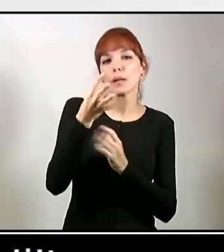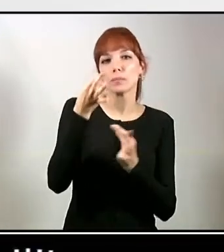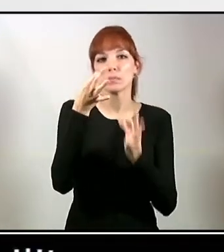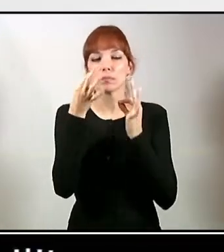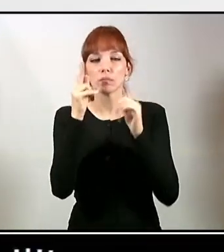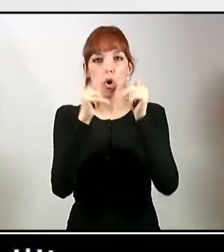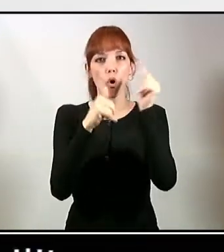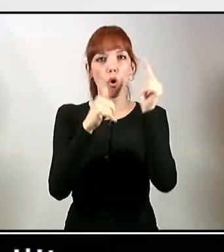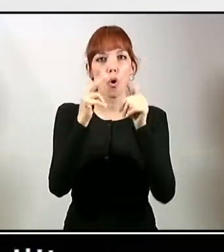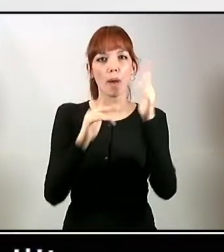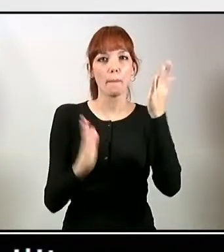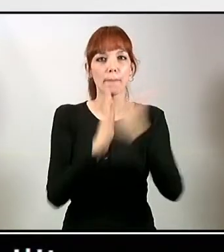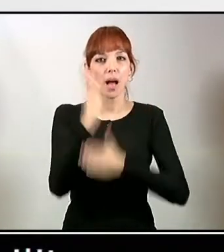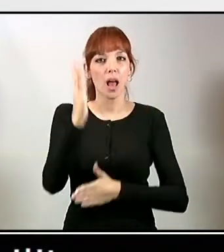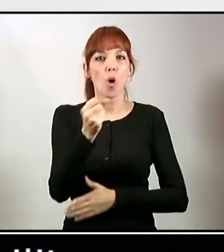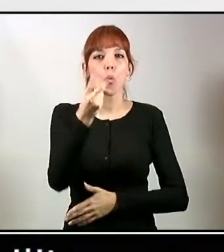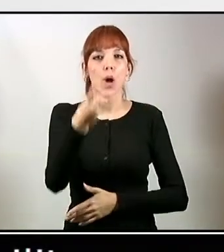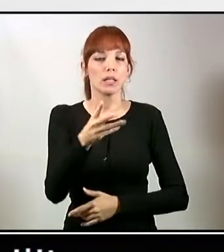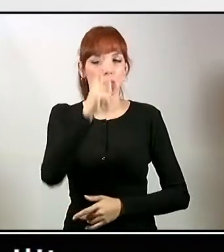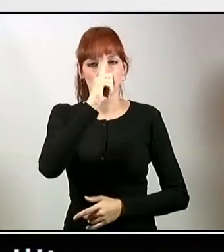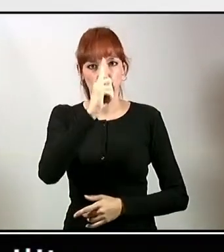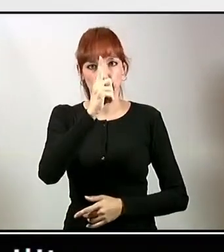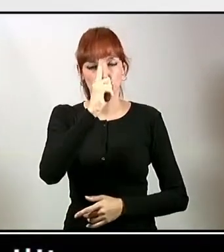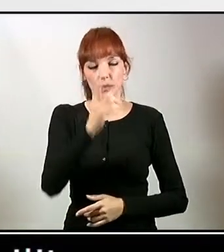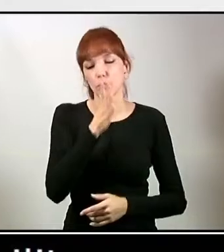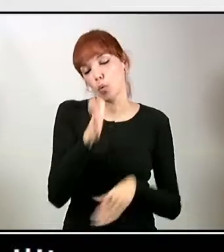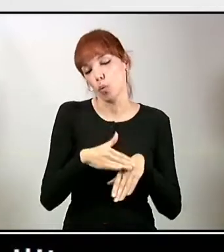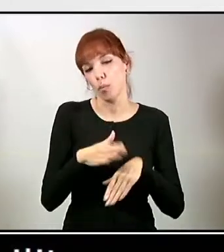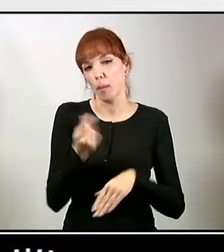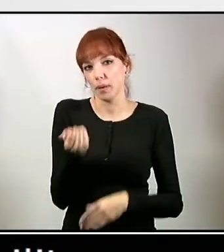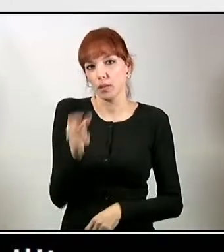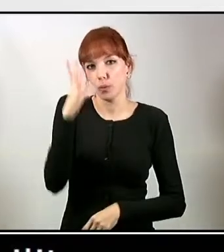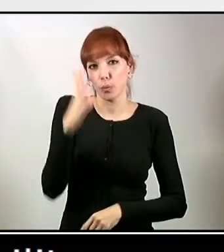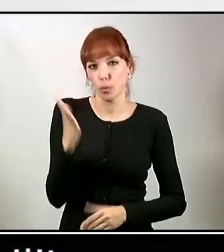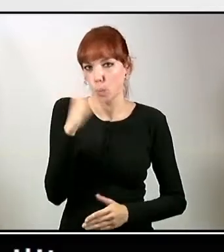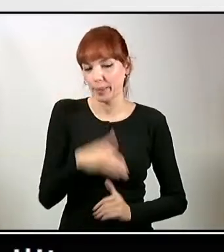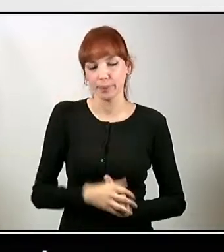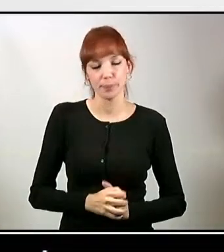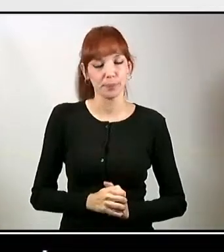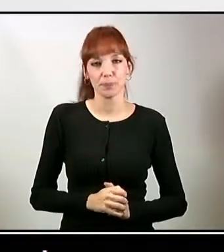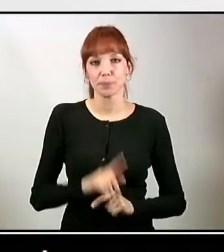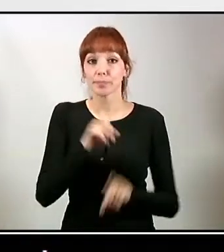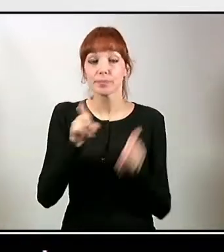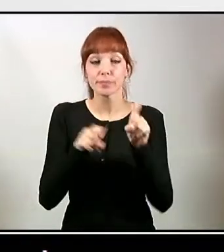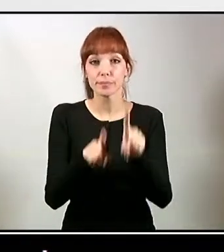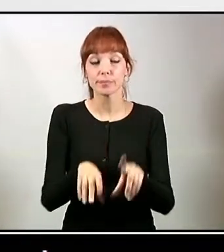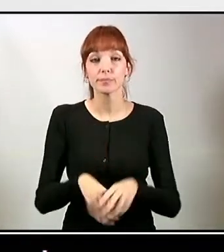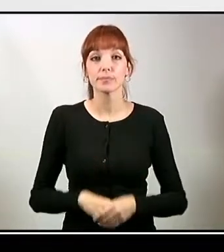estar afectadas por este aumento de los precios. ¿Más preguntas?